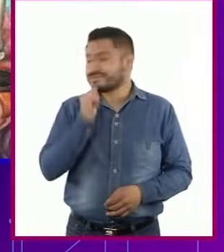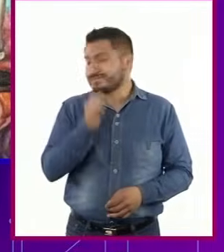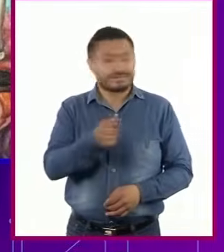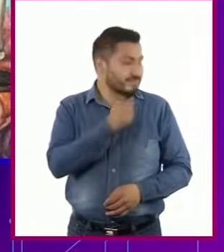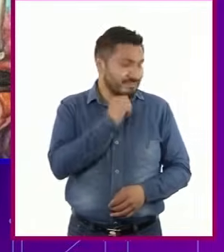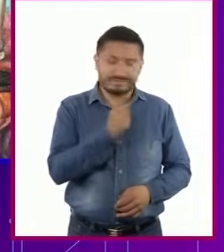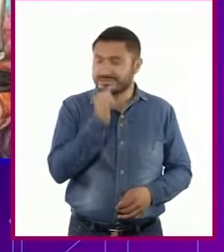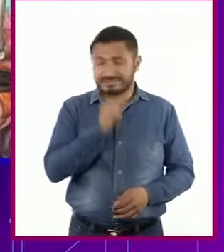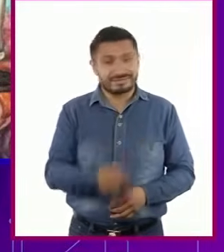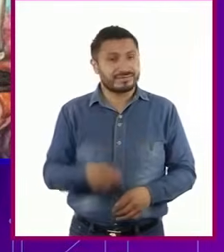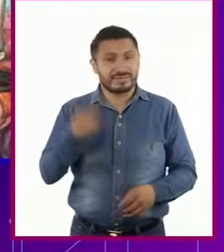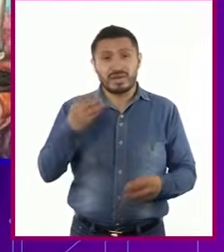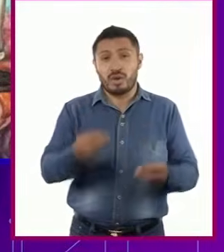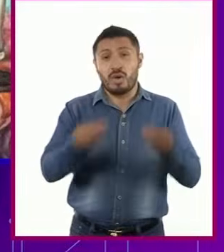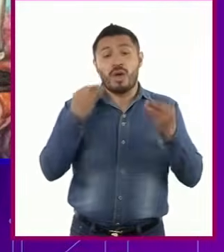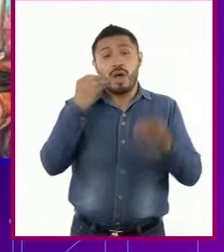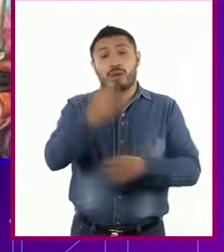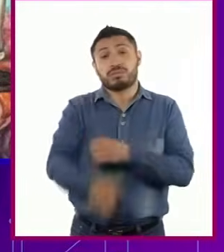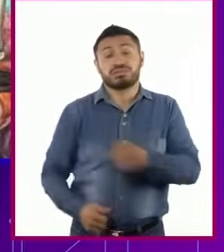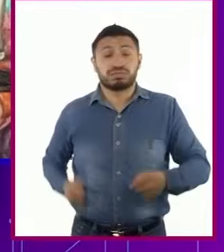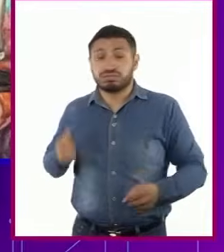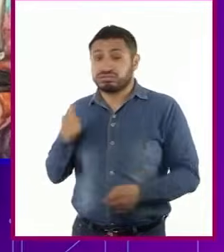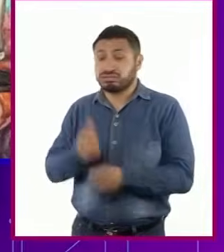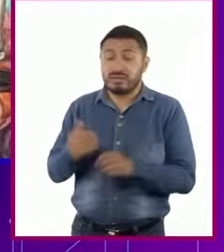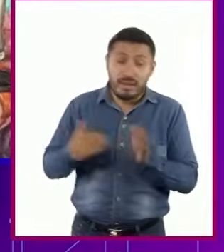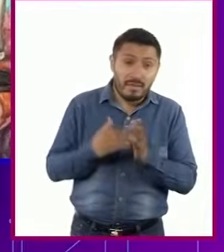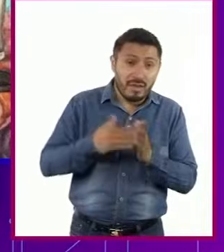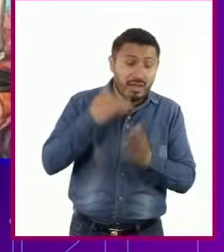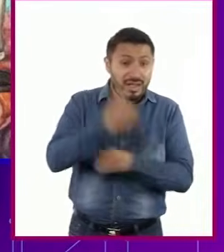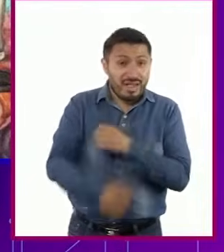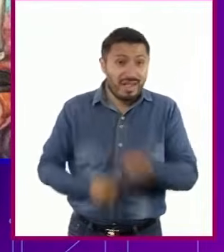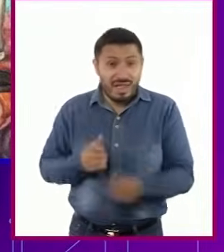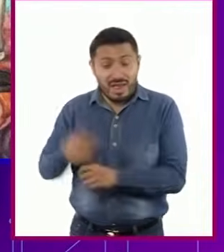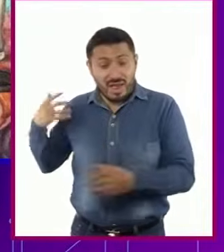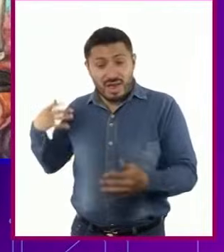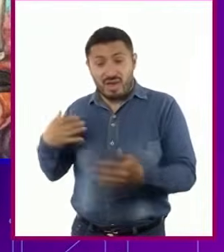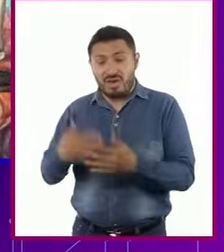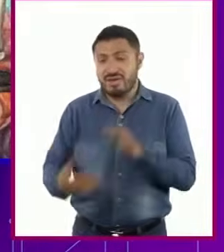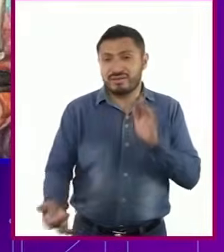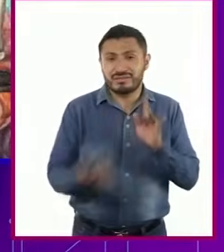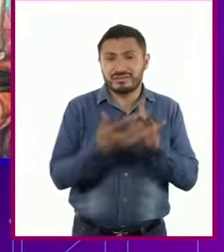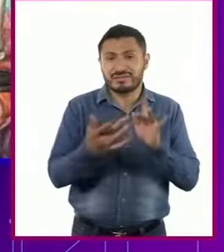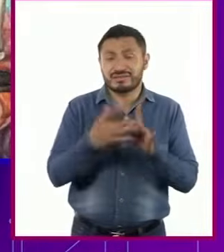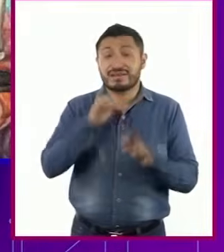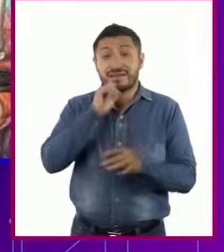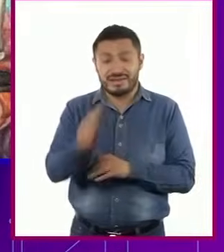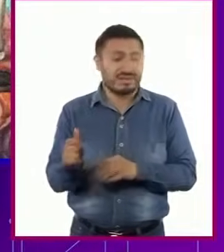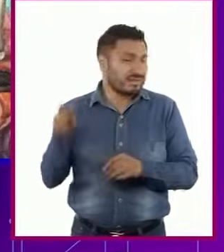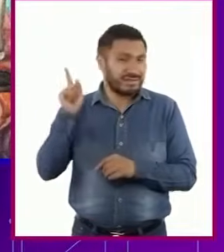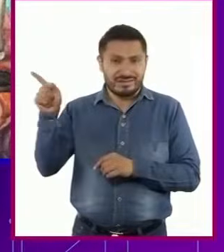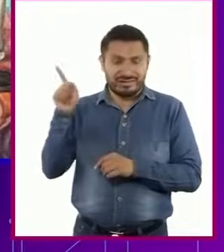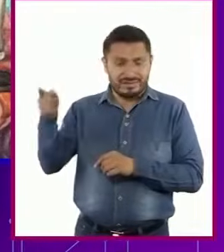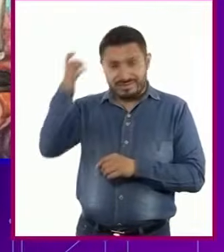tenido por muchos miles de años contacto con la